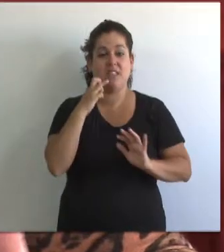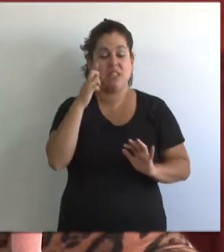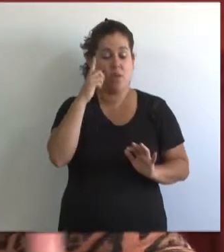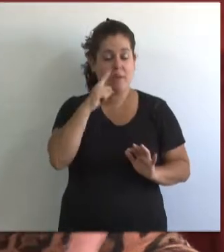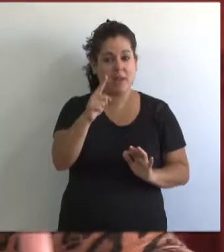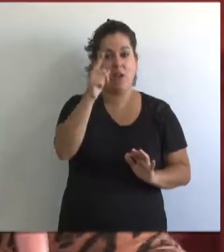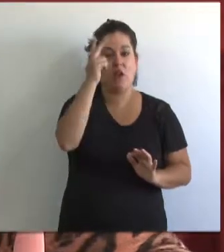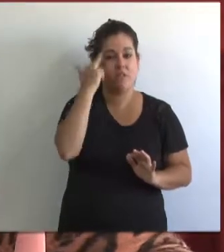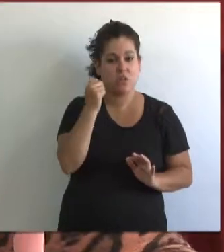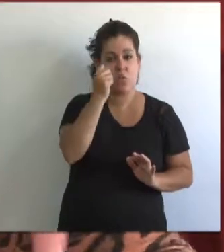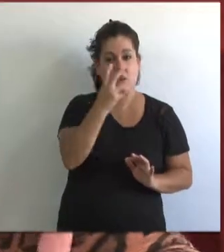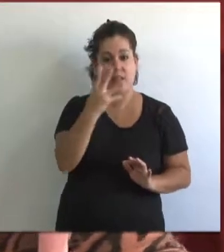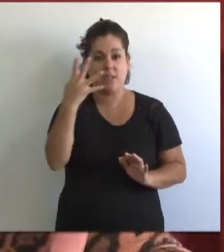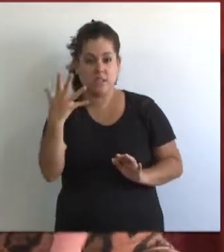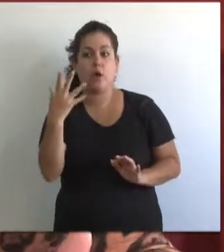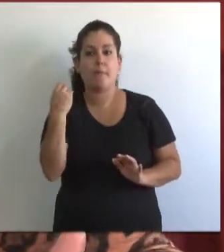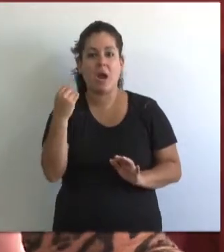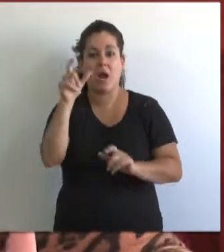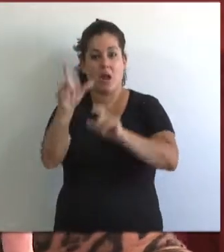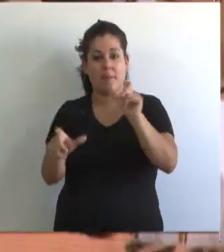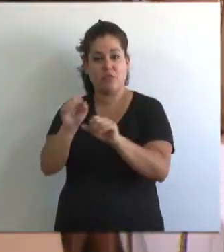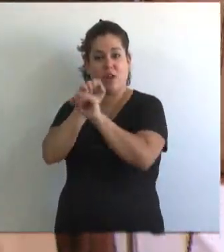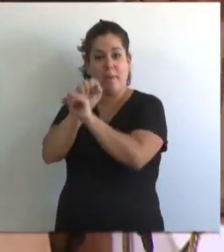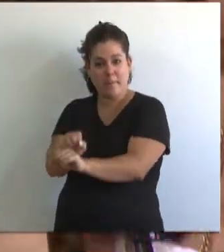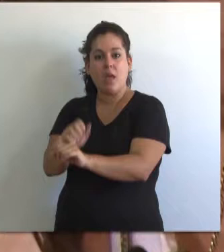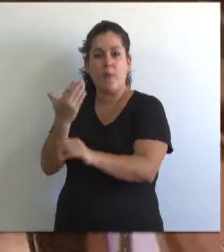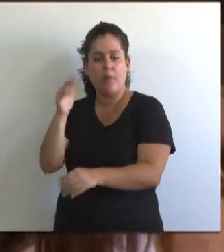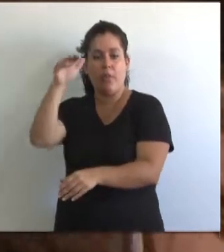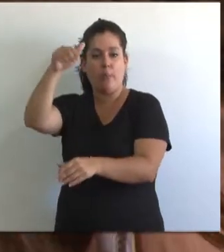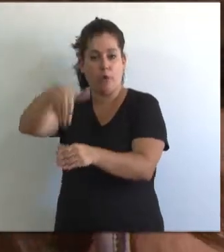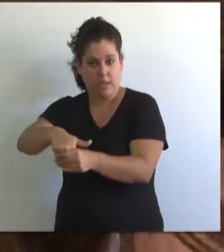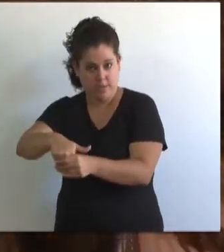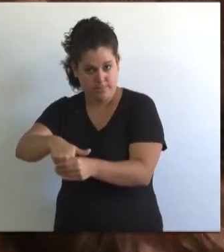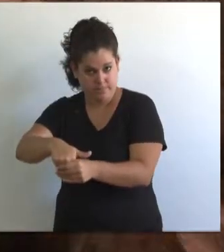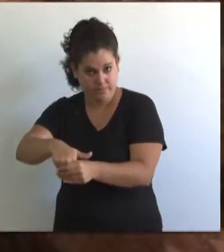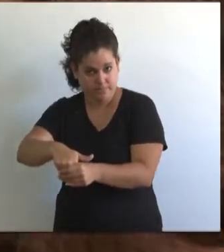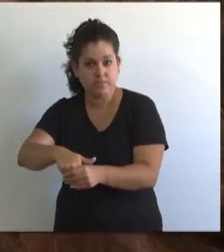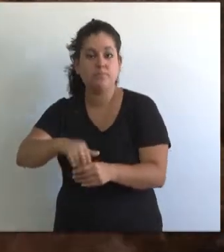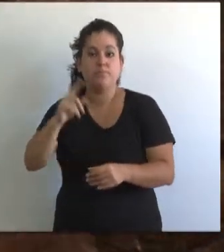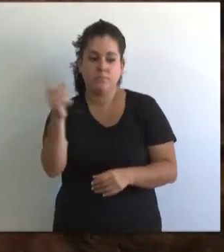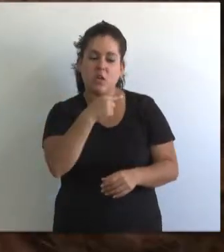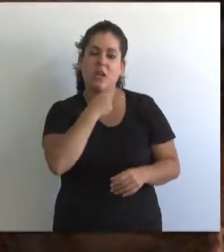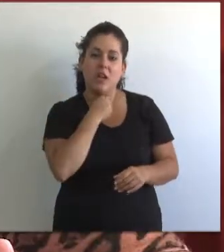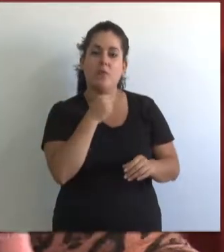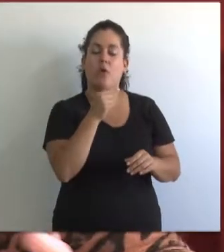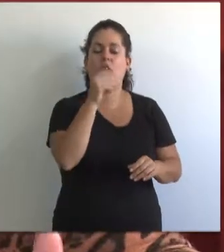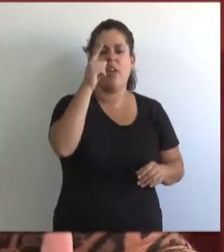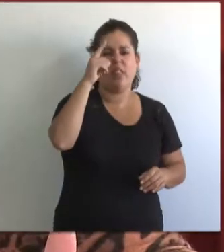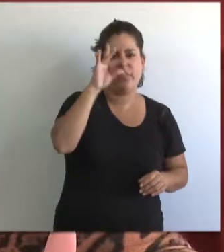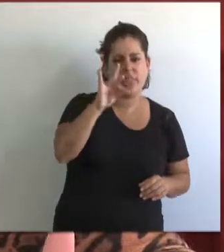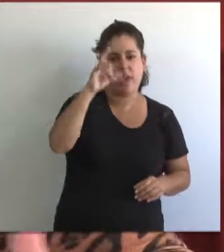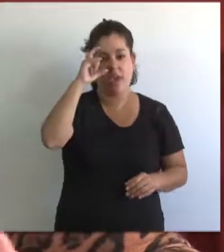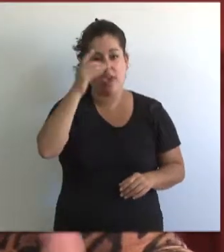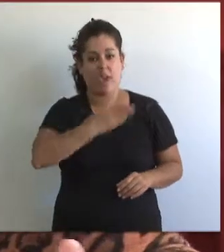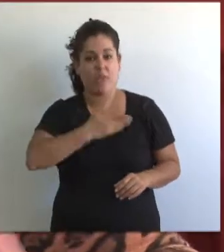que es la Ley Nacional Electoral, y permita a los condenados emitir su sufragio. También proponemos derogar el artículo E,